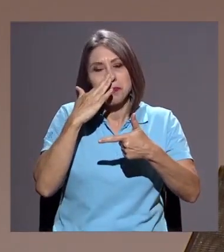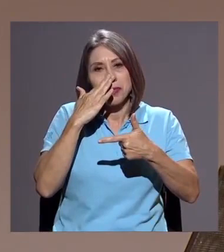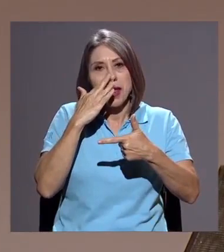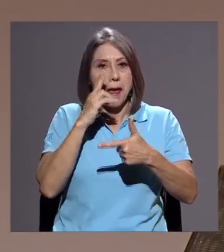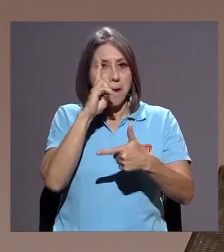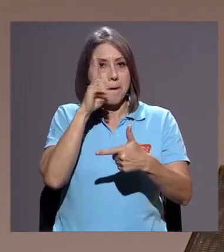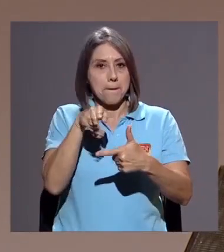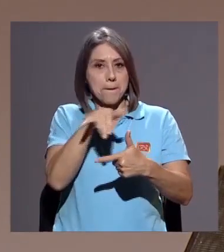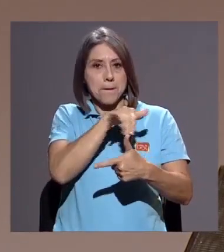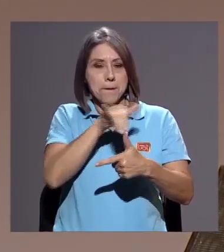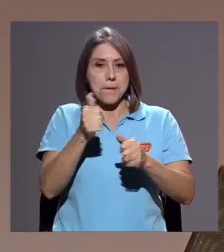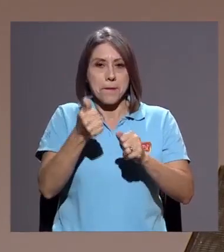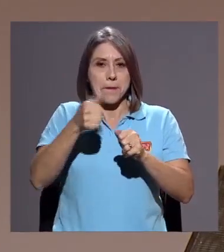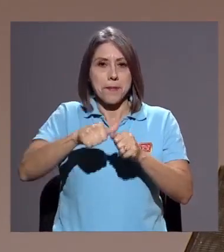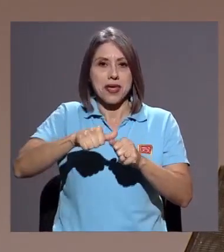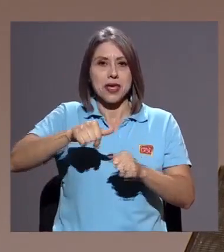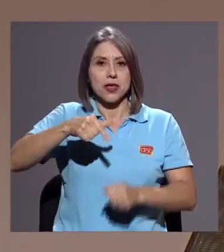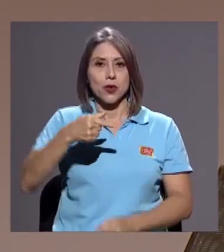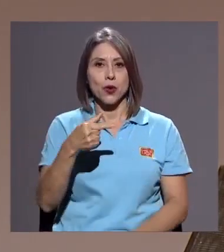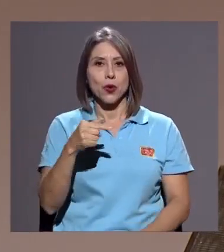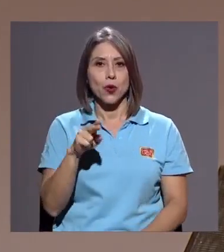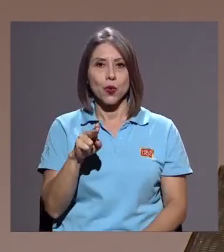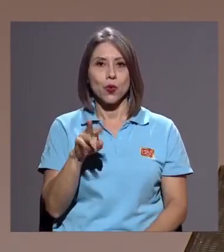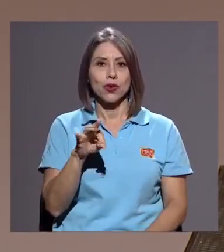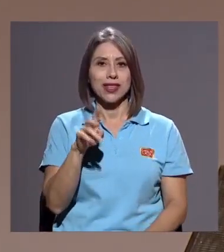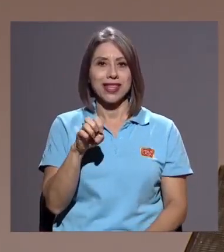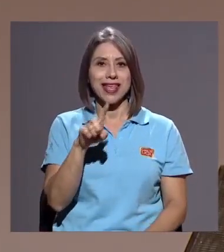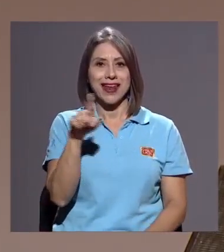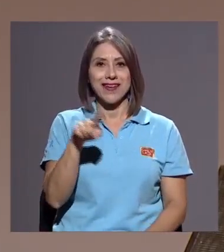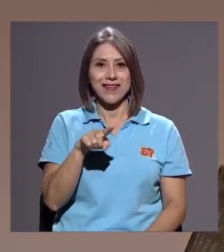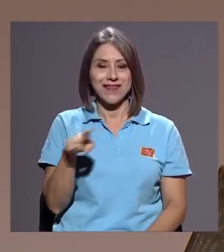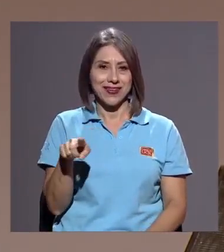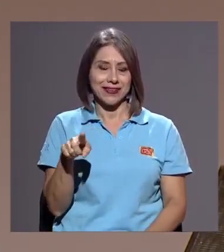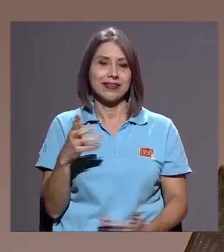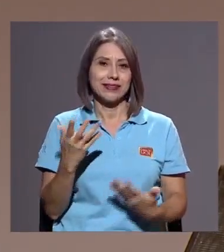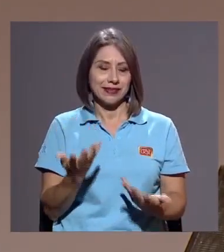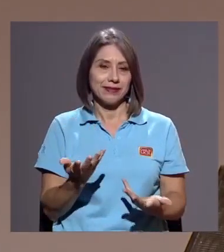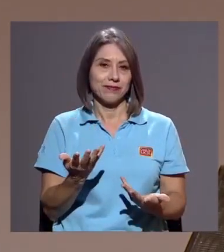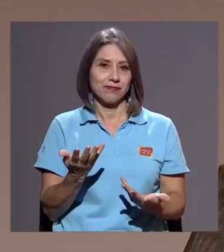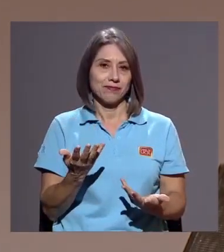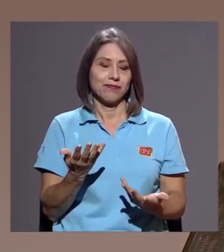tienen el apellido Gutiérrez como apellido paterno,